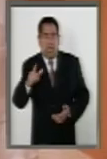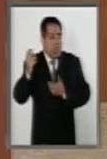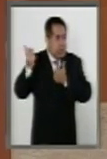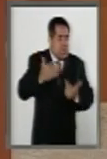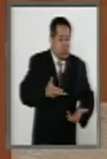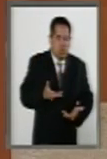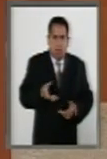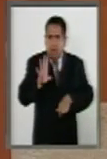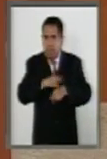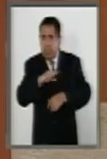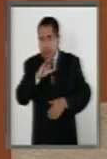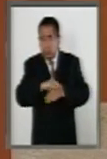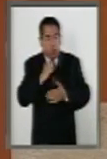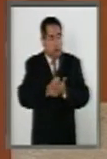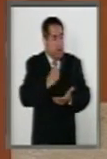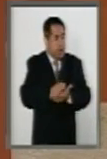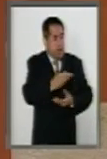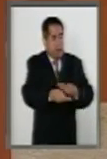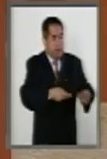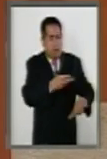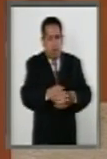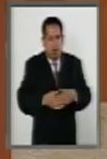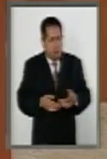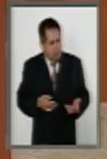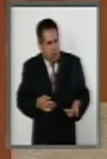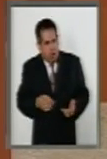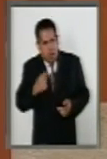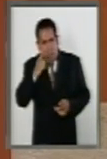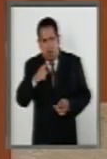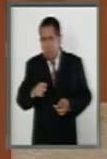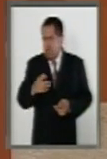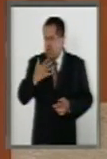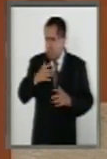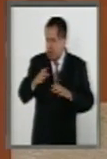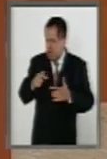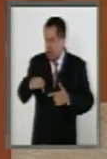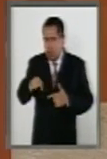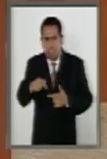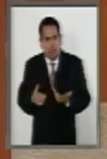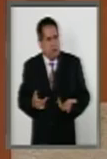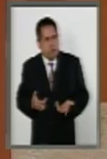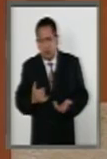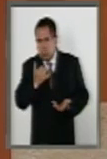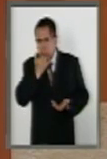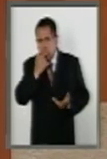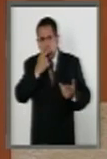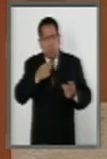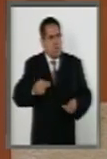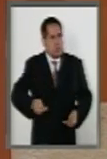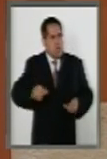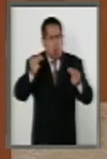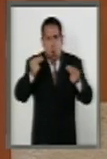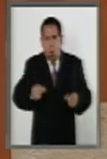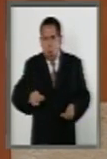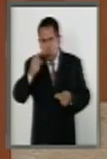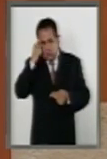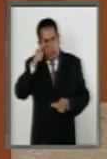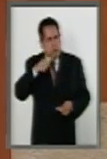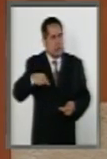permisos demuestra que la comercialización de estos combustibles son un enorme negocio que